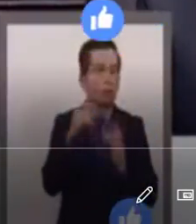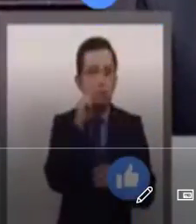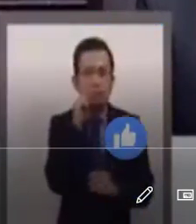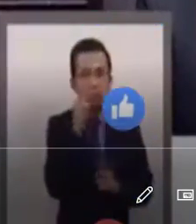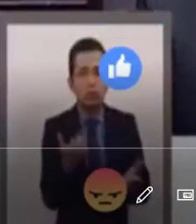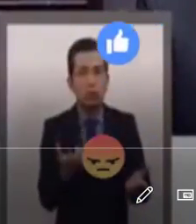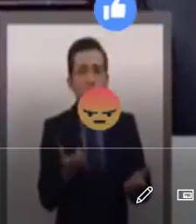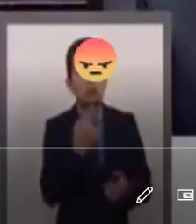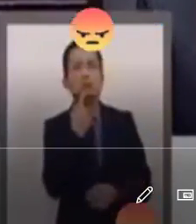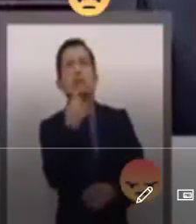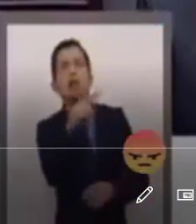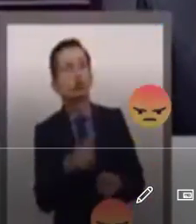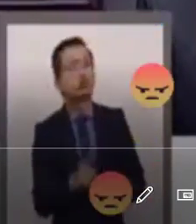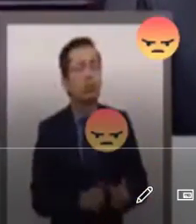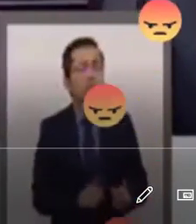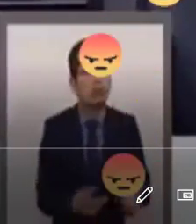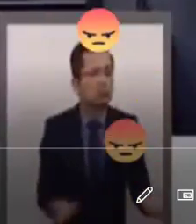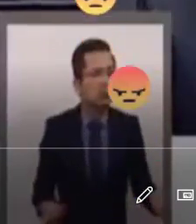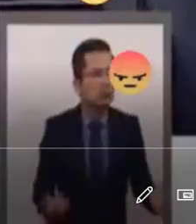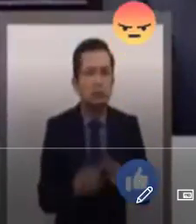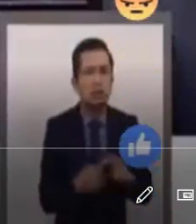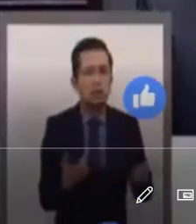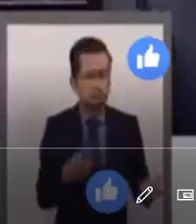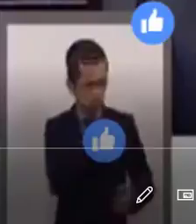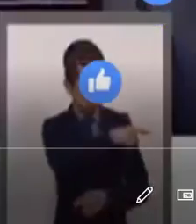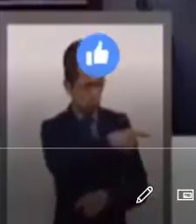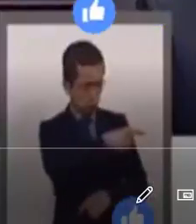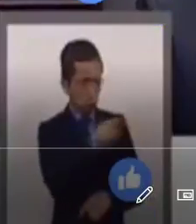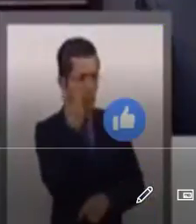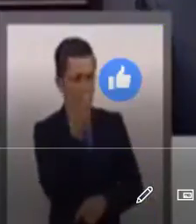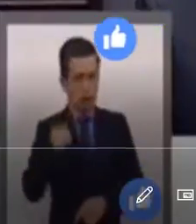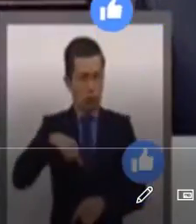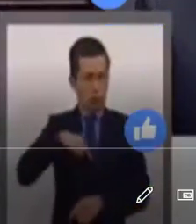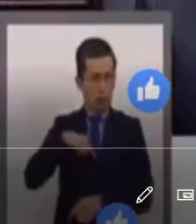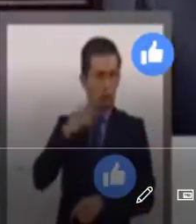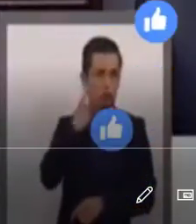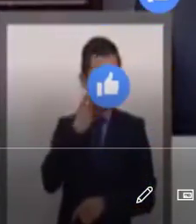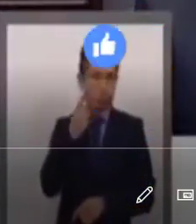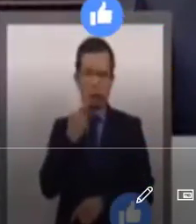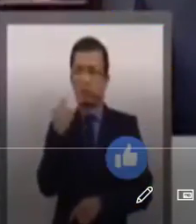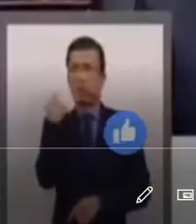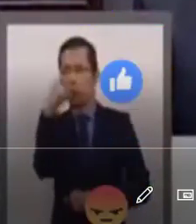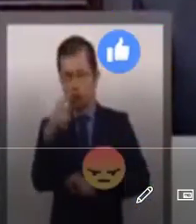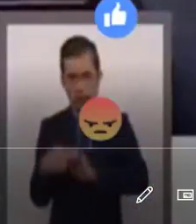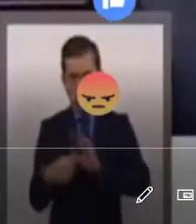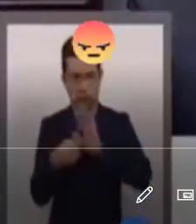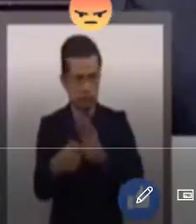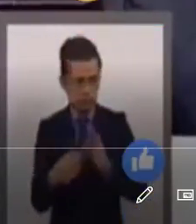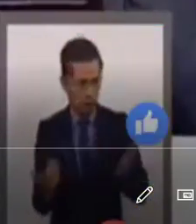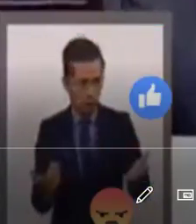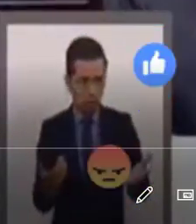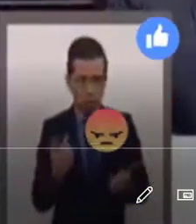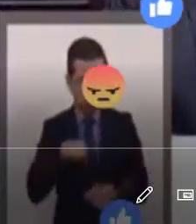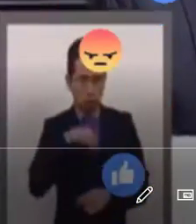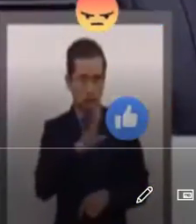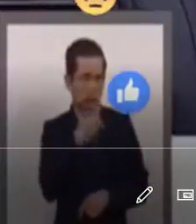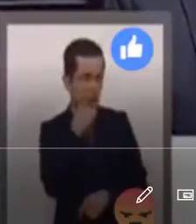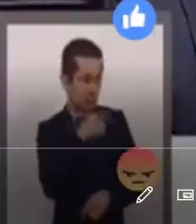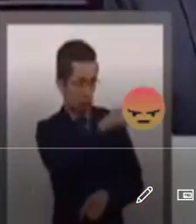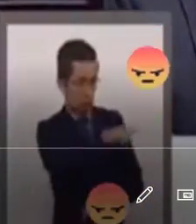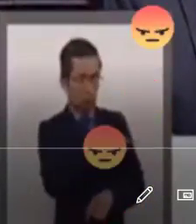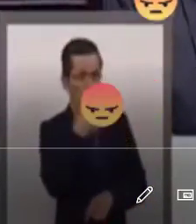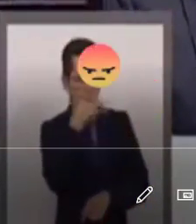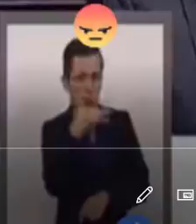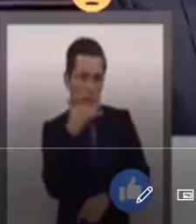fregados están estas denuncias. Usted nos pide a los diputados que presentemos denuncias, ya dijimos que los acusamos de corruptos,